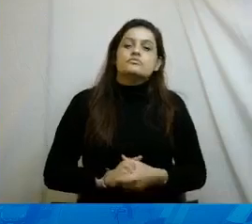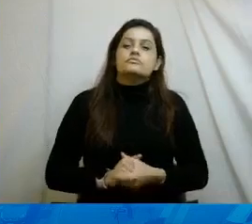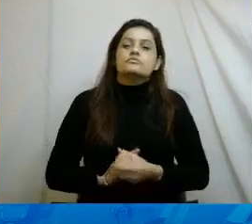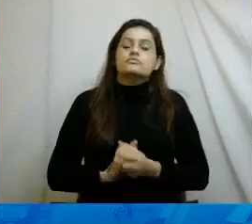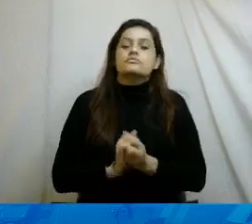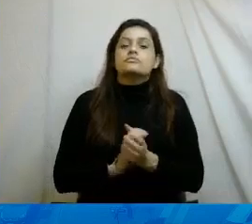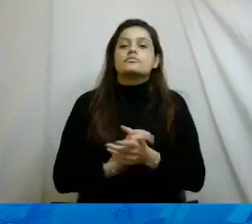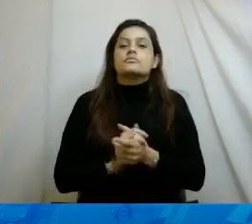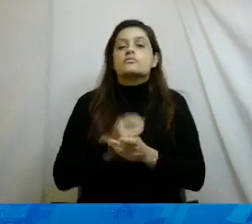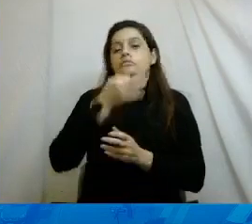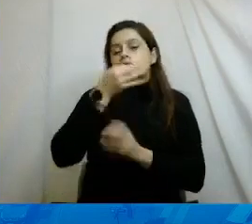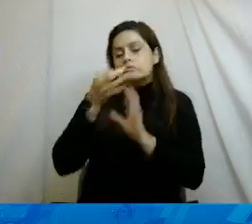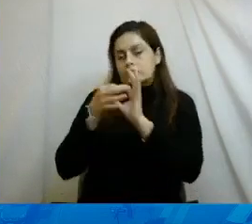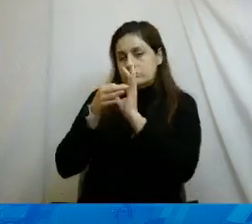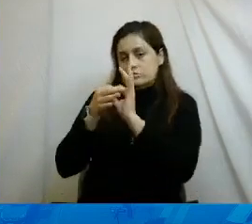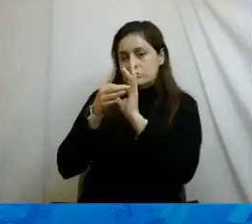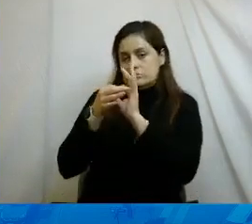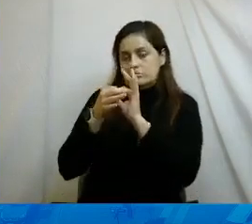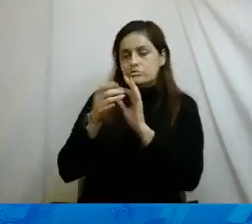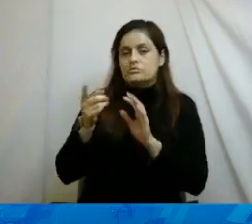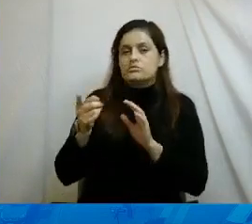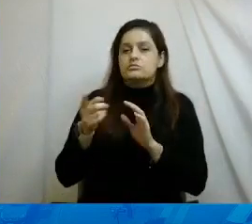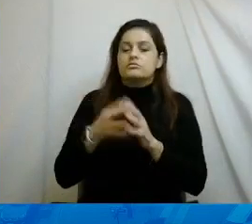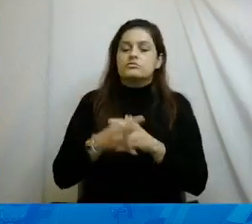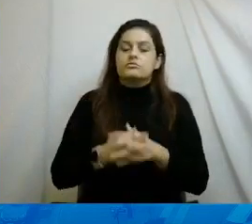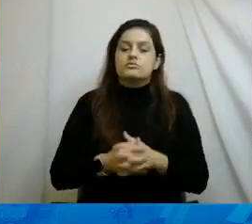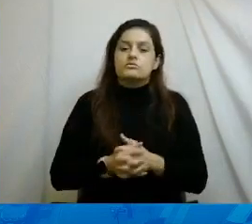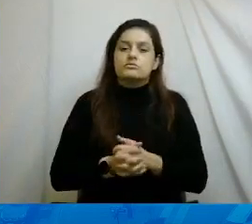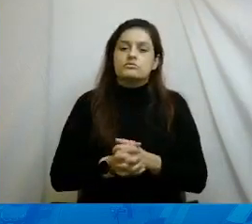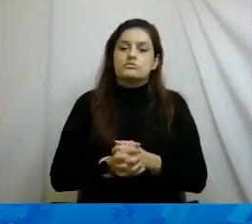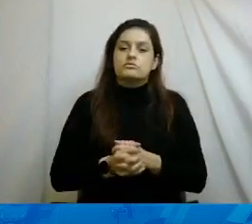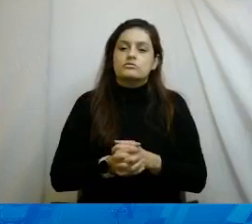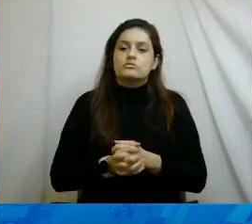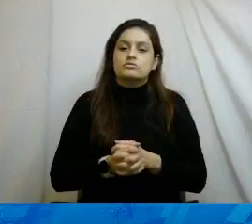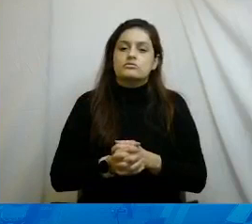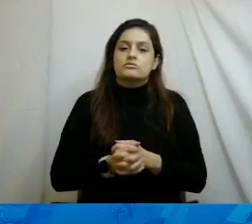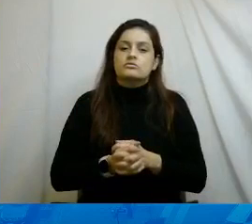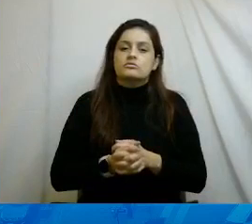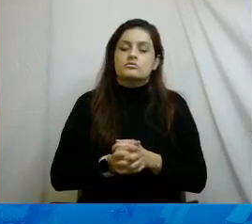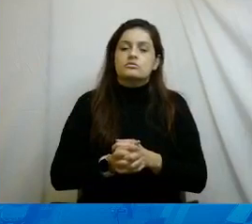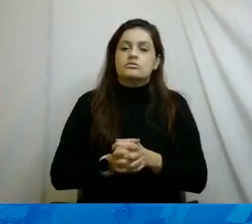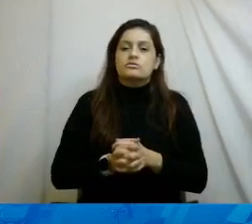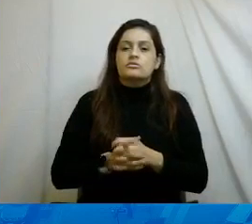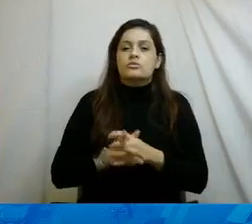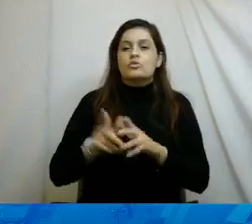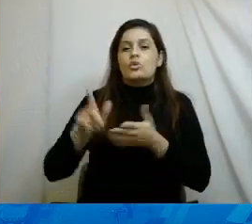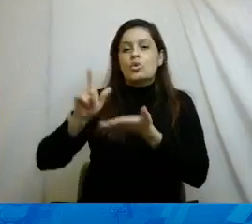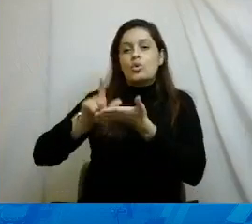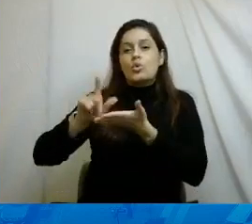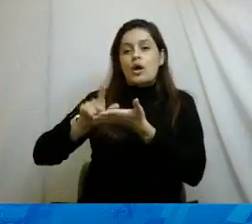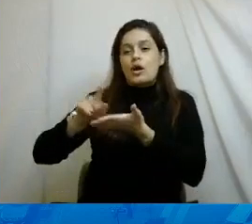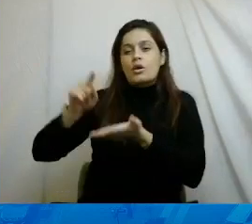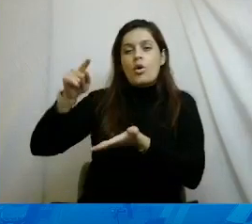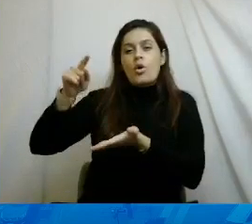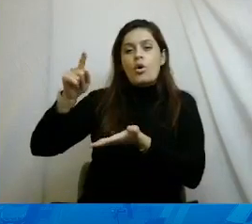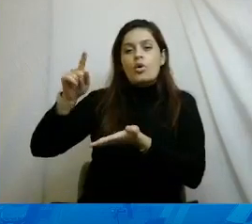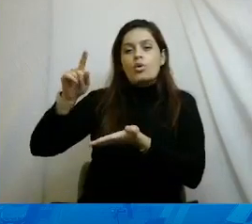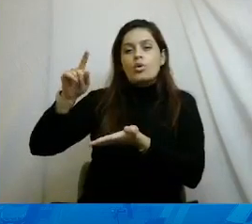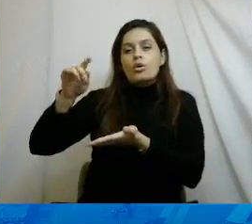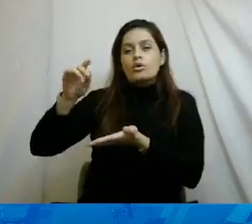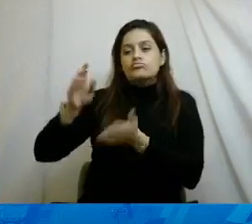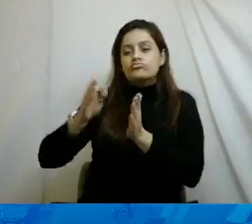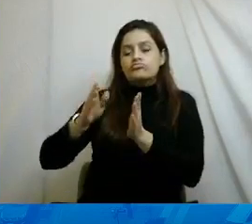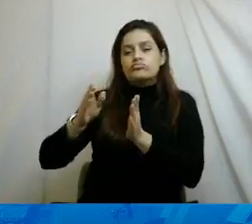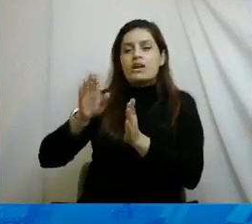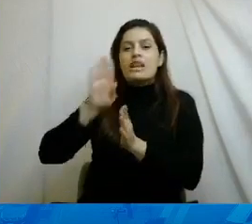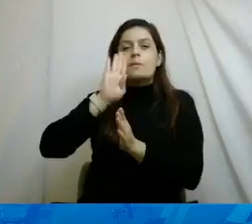Gracias, concejal. En relación a punto limpio de los cardenales, comentar que